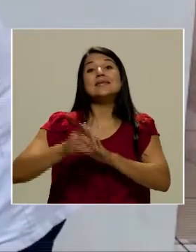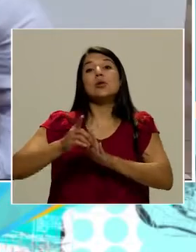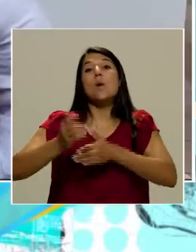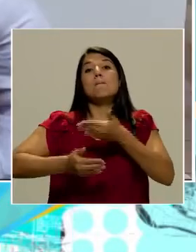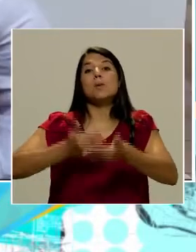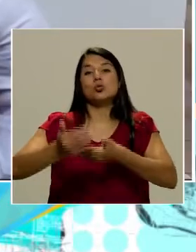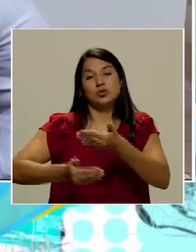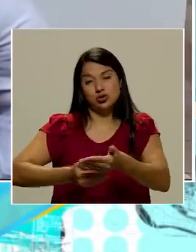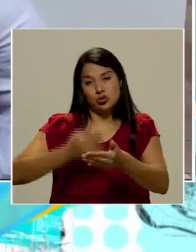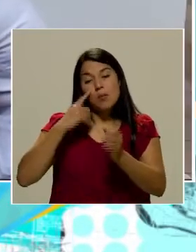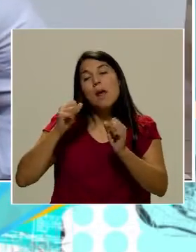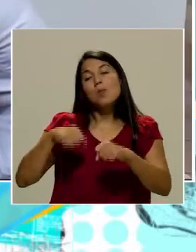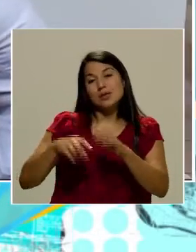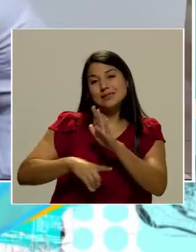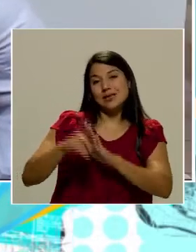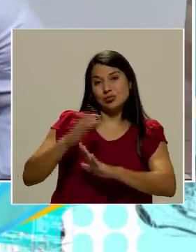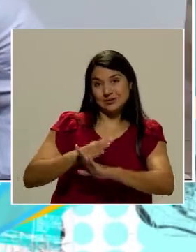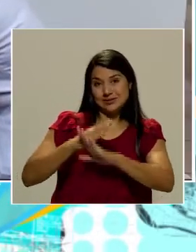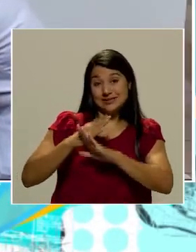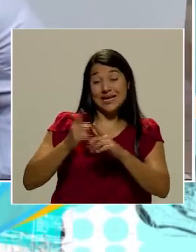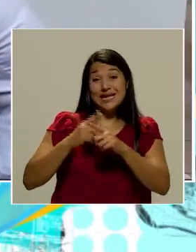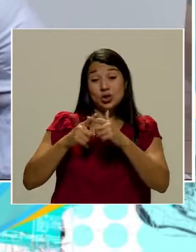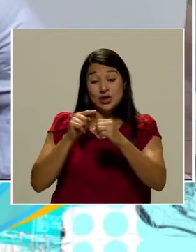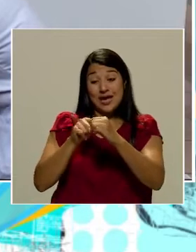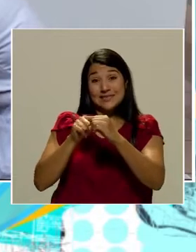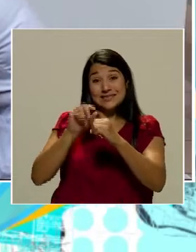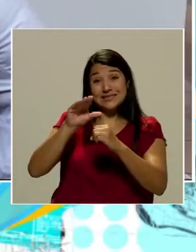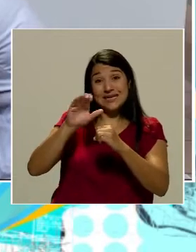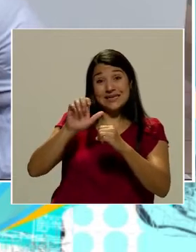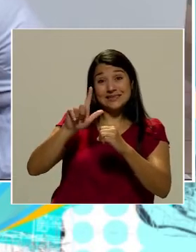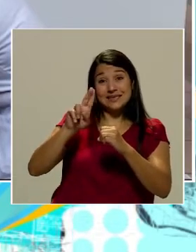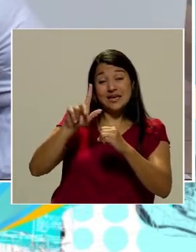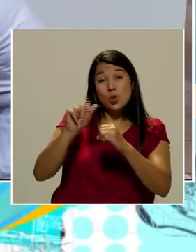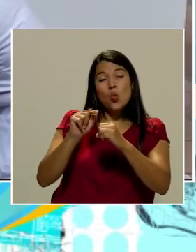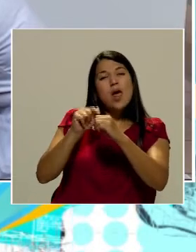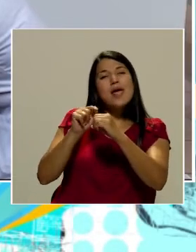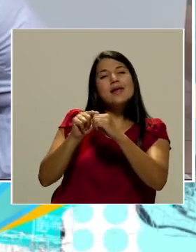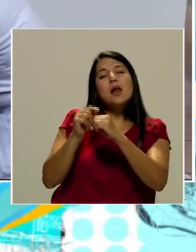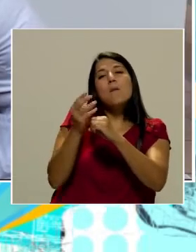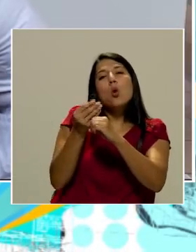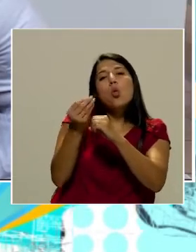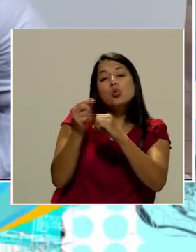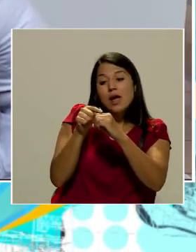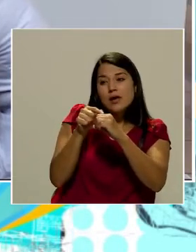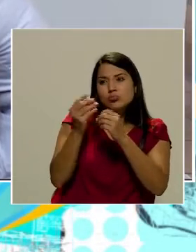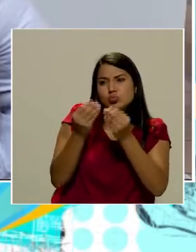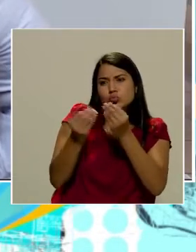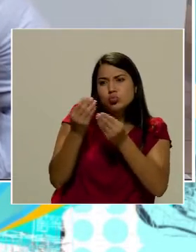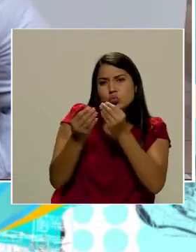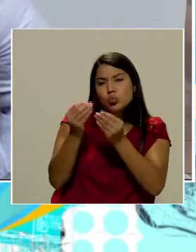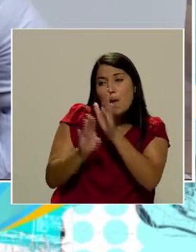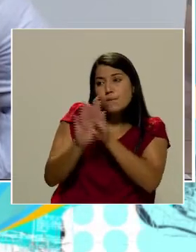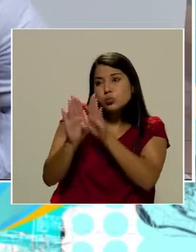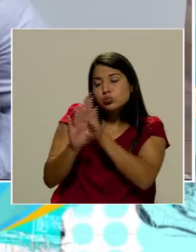producir estos anticuerpos. Entonces la célula se convierte en una fábrica de anticuerpos. De